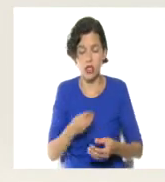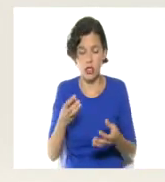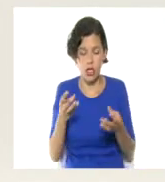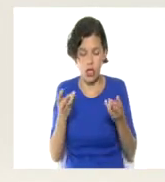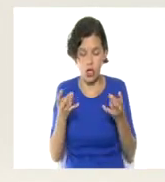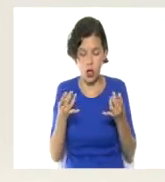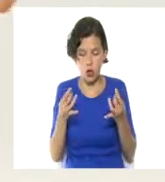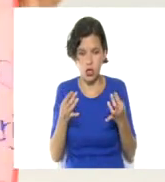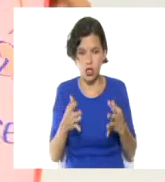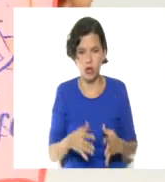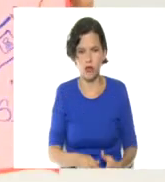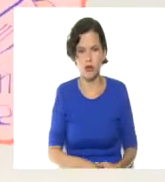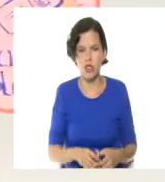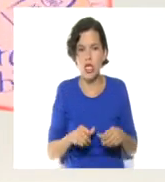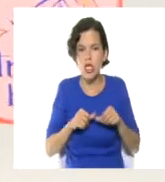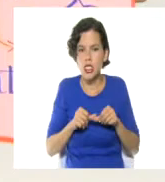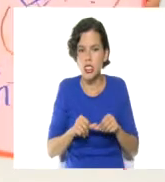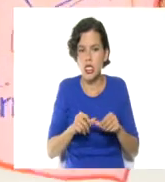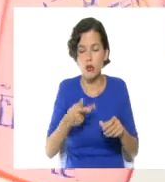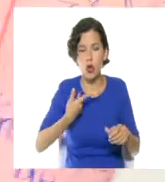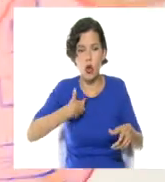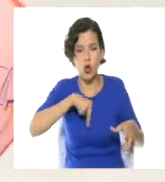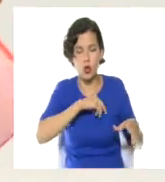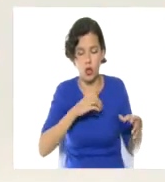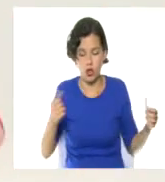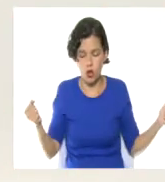conteo. Seguimos con nuestro acordeón.